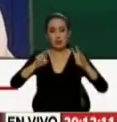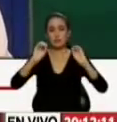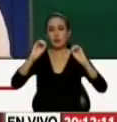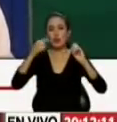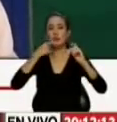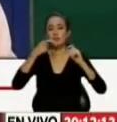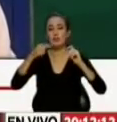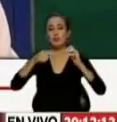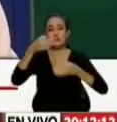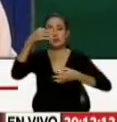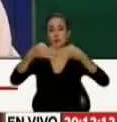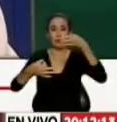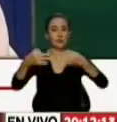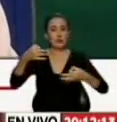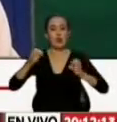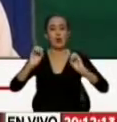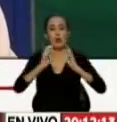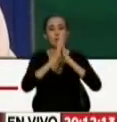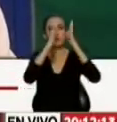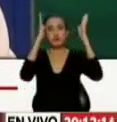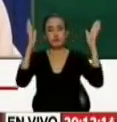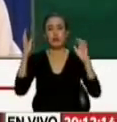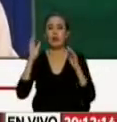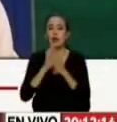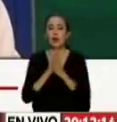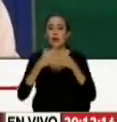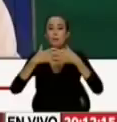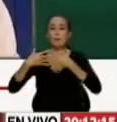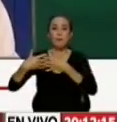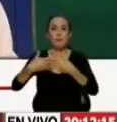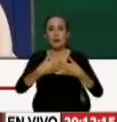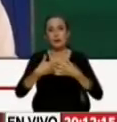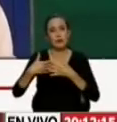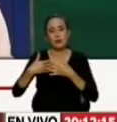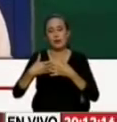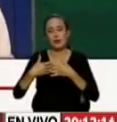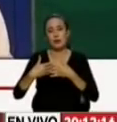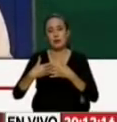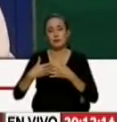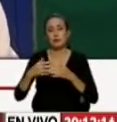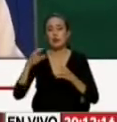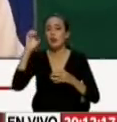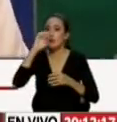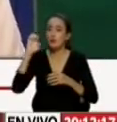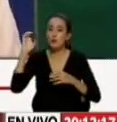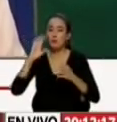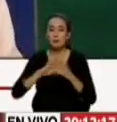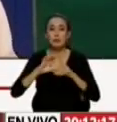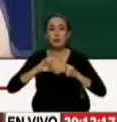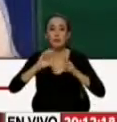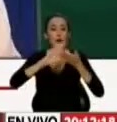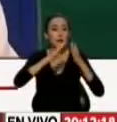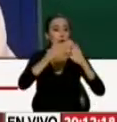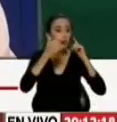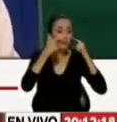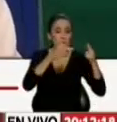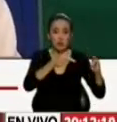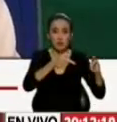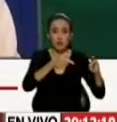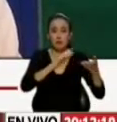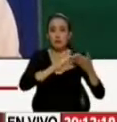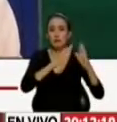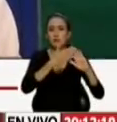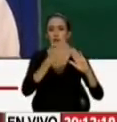si son de grandes corporaciones americanas, estadounidenses más exactamente, o europeas, mientras los pueblos no existen. Eso demuestra